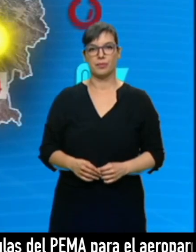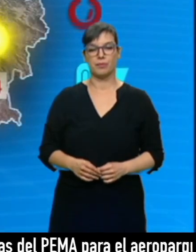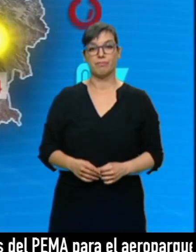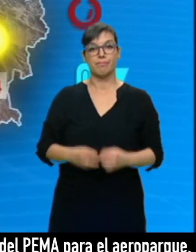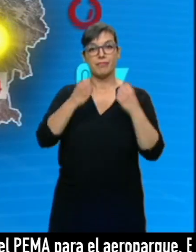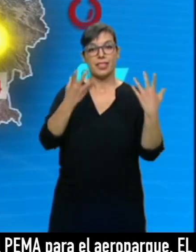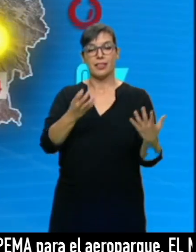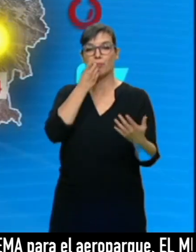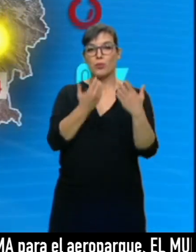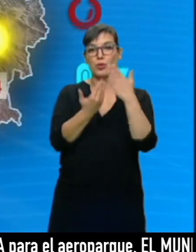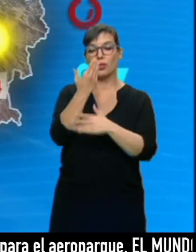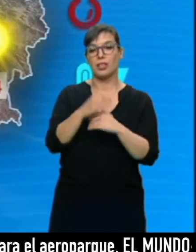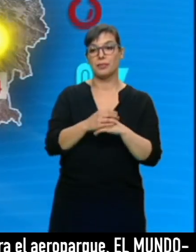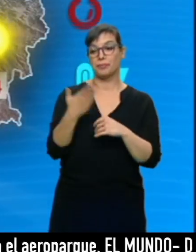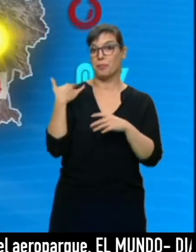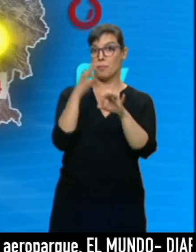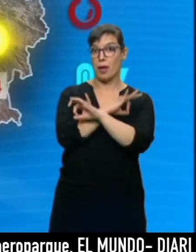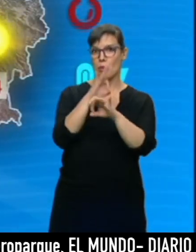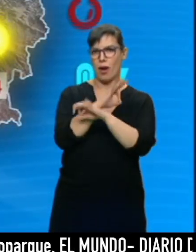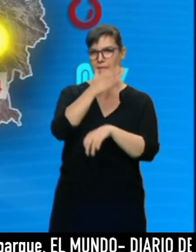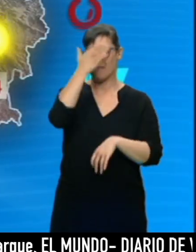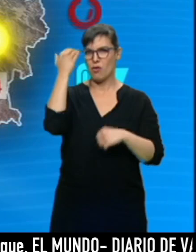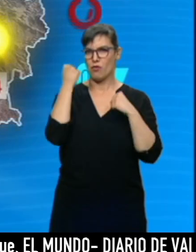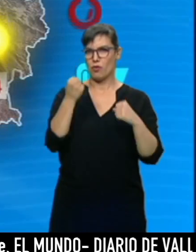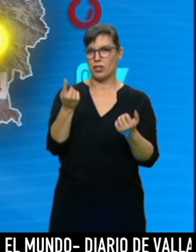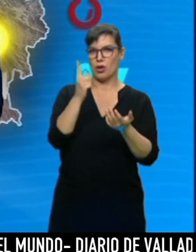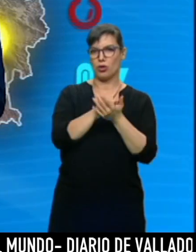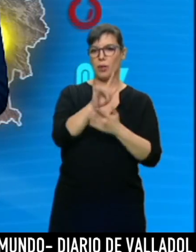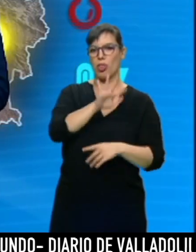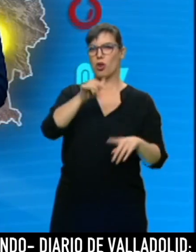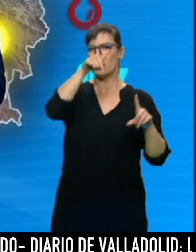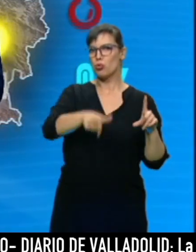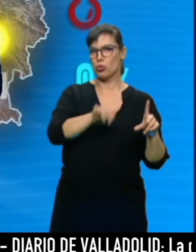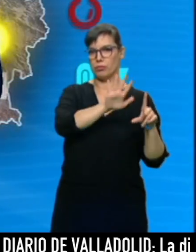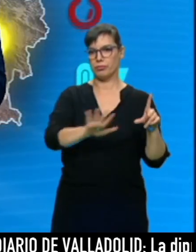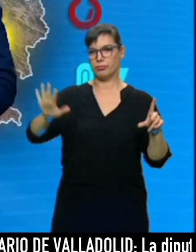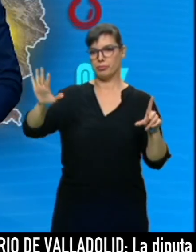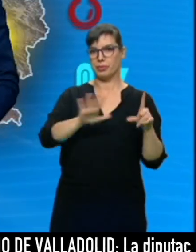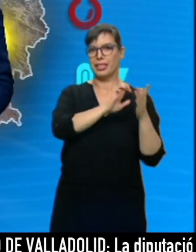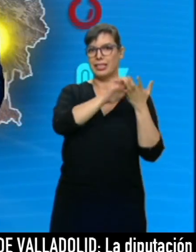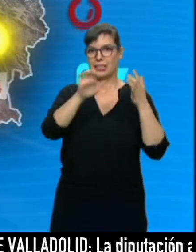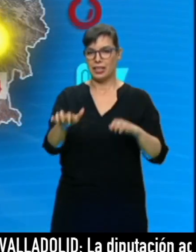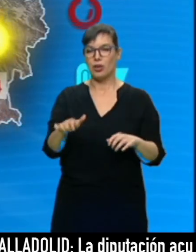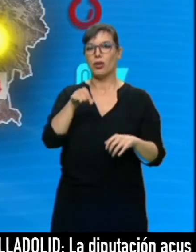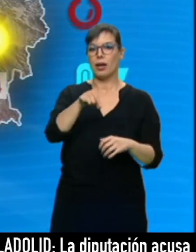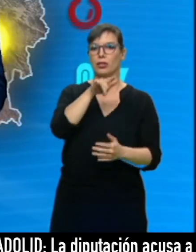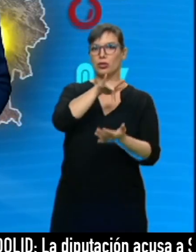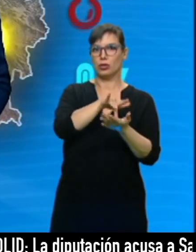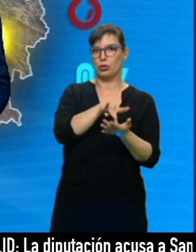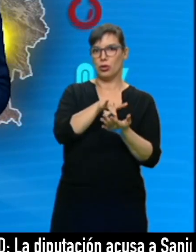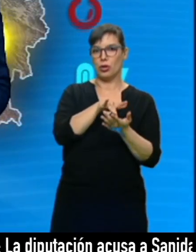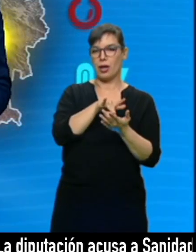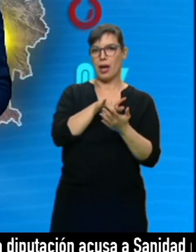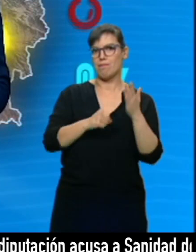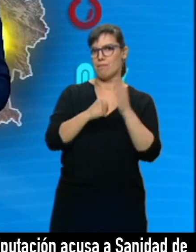¿Qué tal? Muy buenos días. Madrugada tropical, un día más en zonas del sur de Castilla y León, donde nos hemos quedado sin bajar